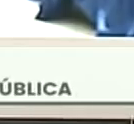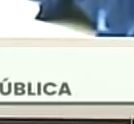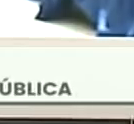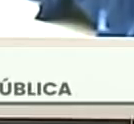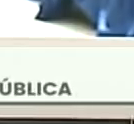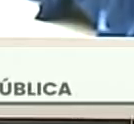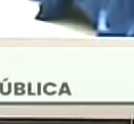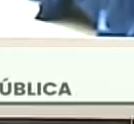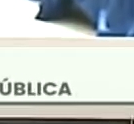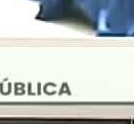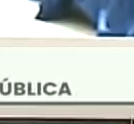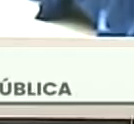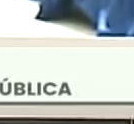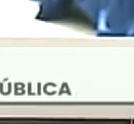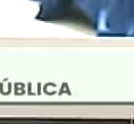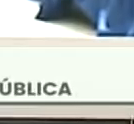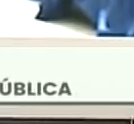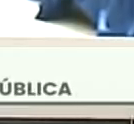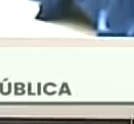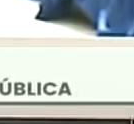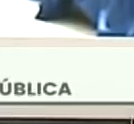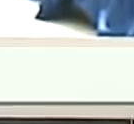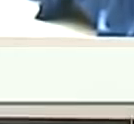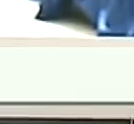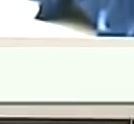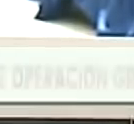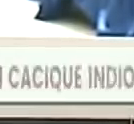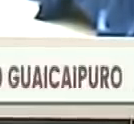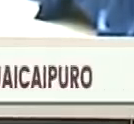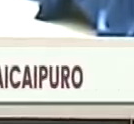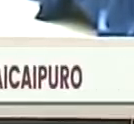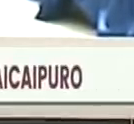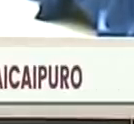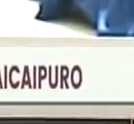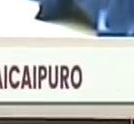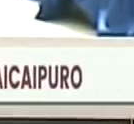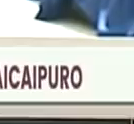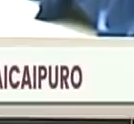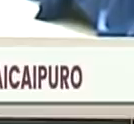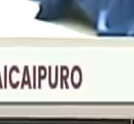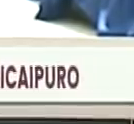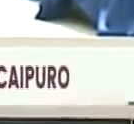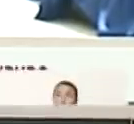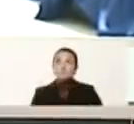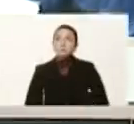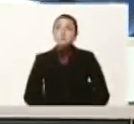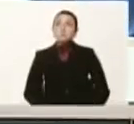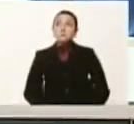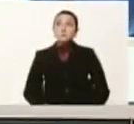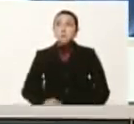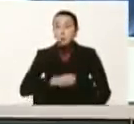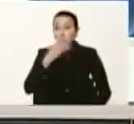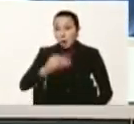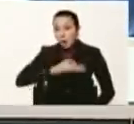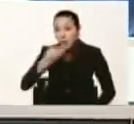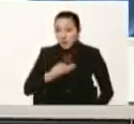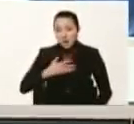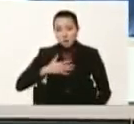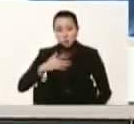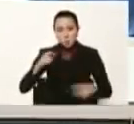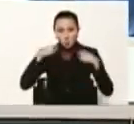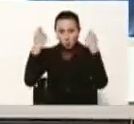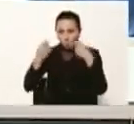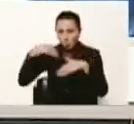de la Universidad Nacional Experimental de la Seguridad. Voy a pedir el permiso para retirarme